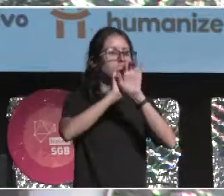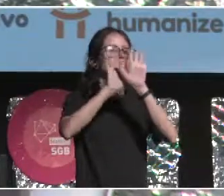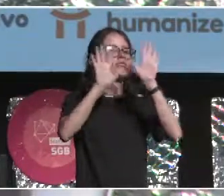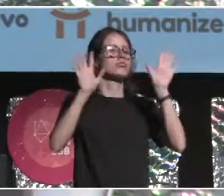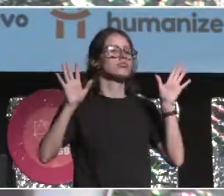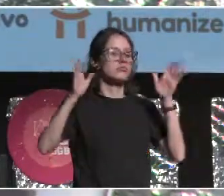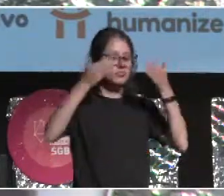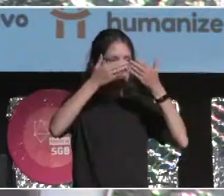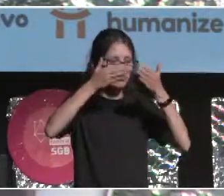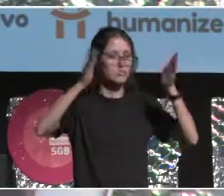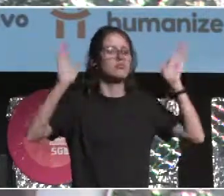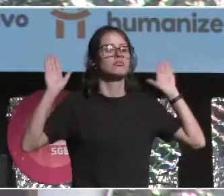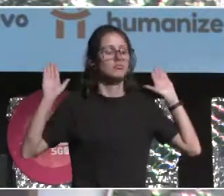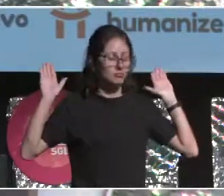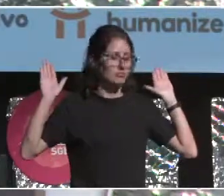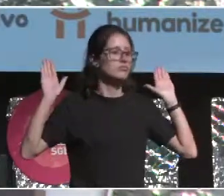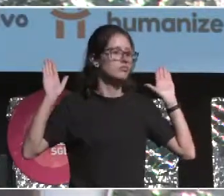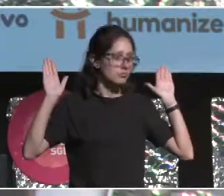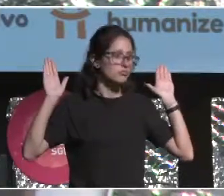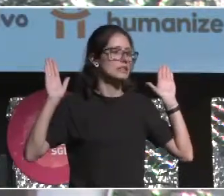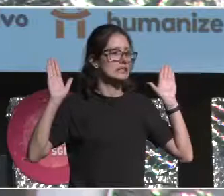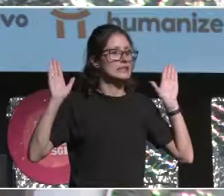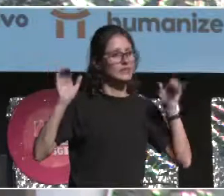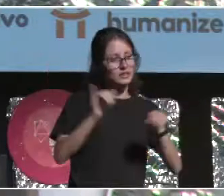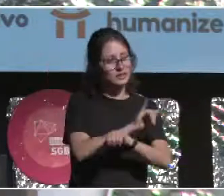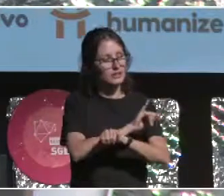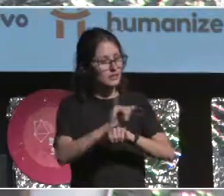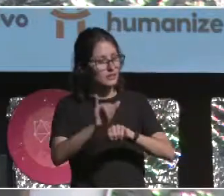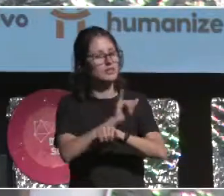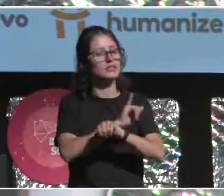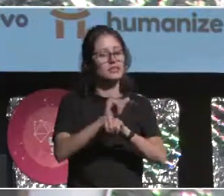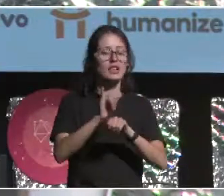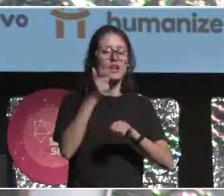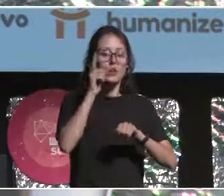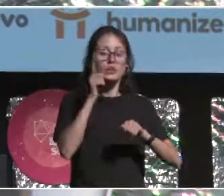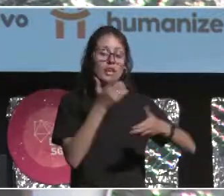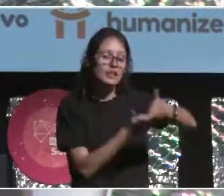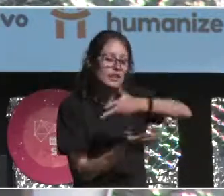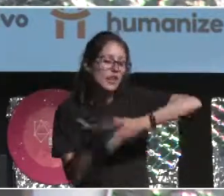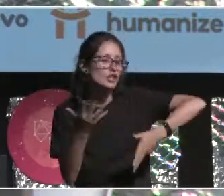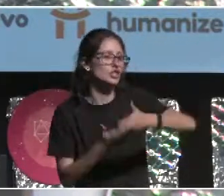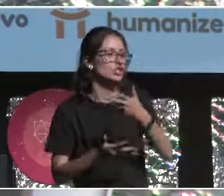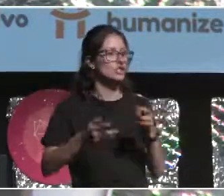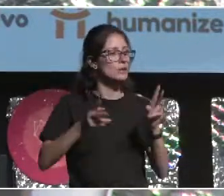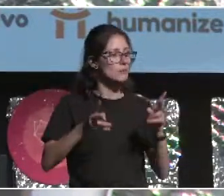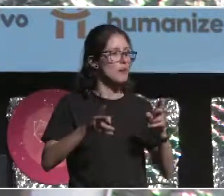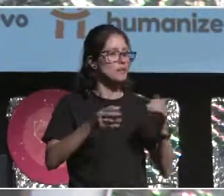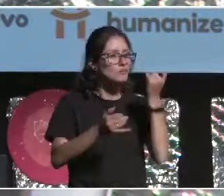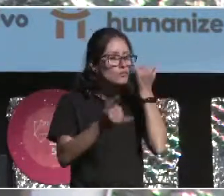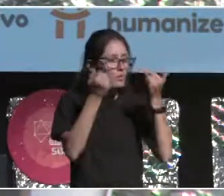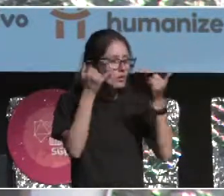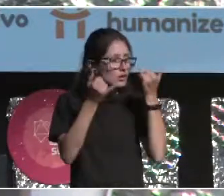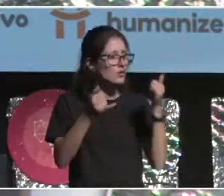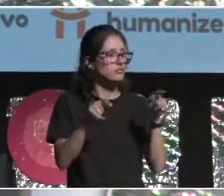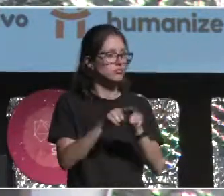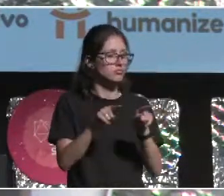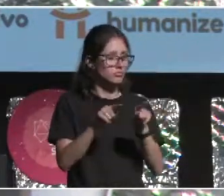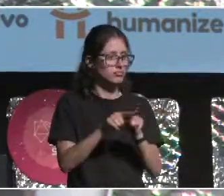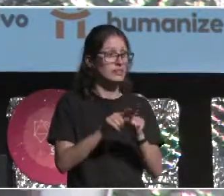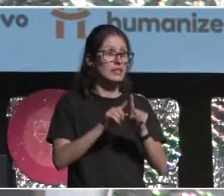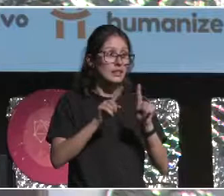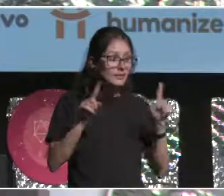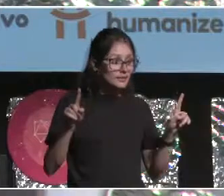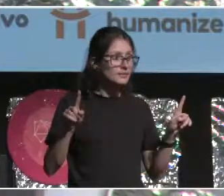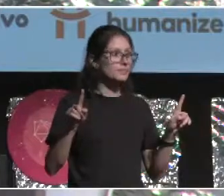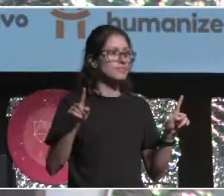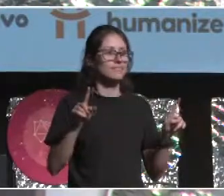otro ejercicio también de críticas, si eso es transparencia o no, pero lo que sí es cierto es que